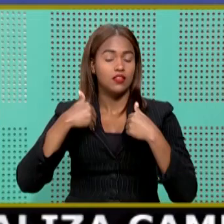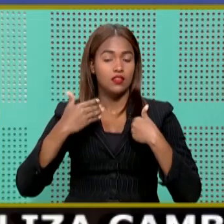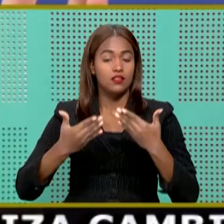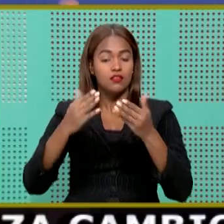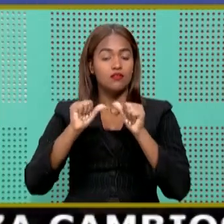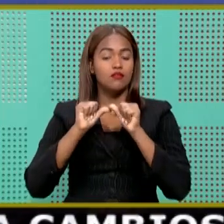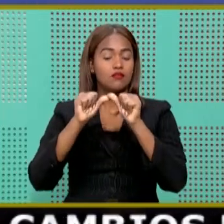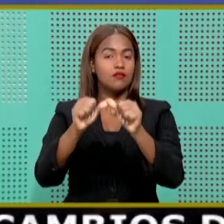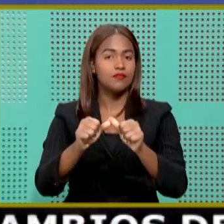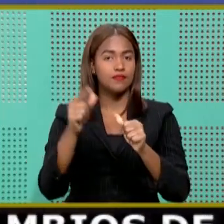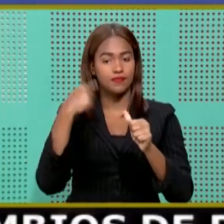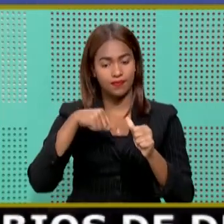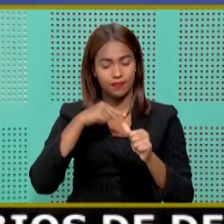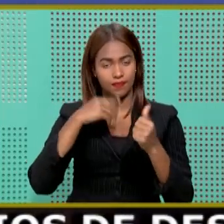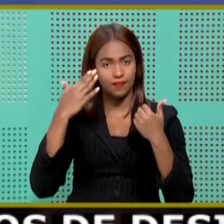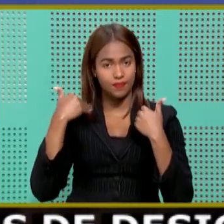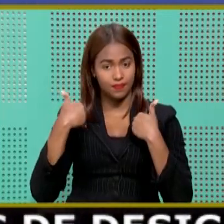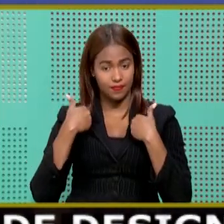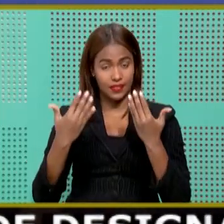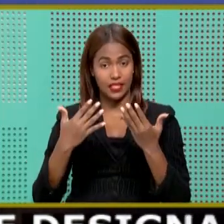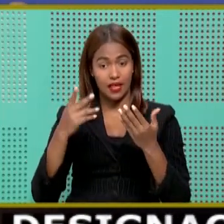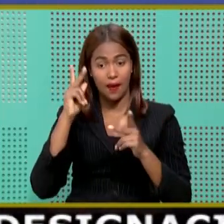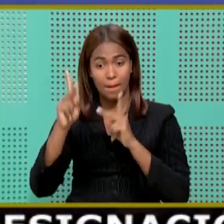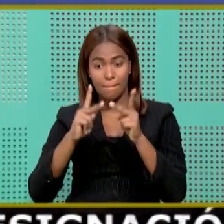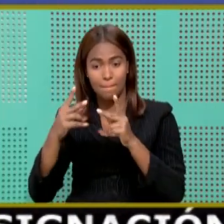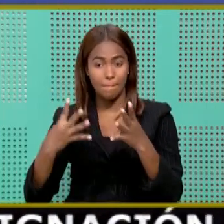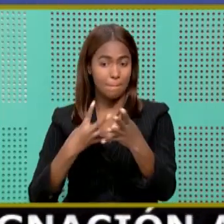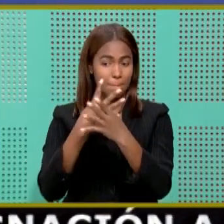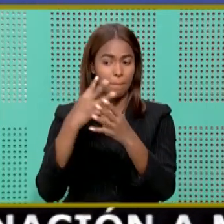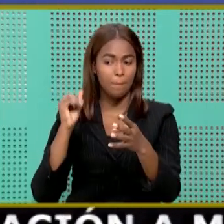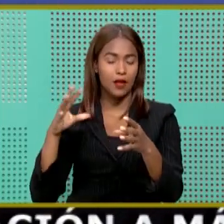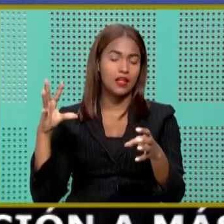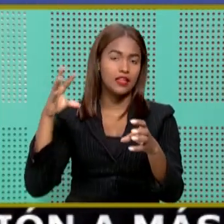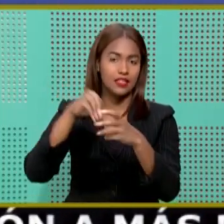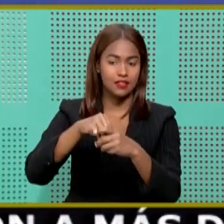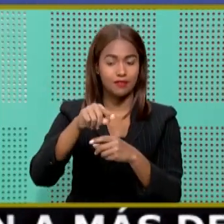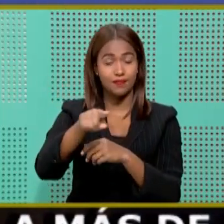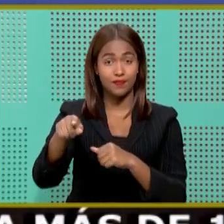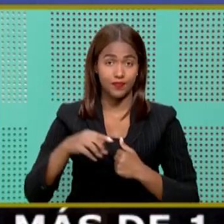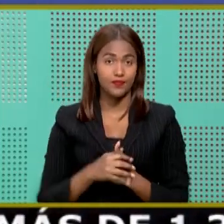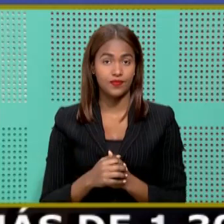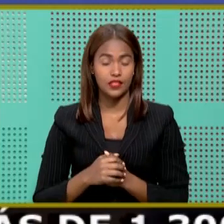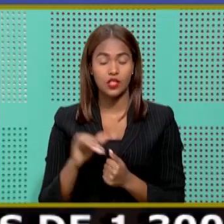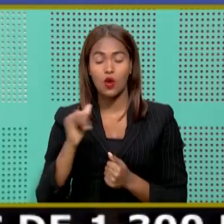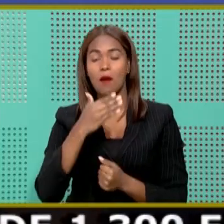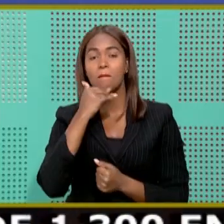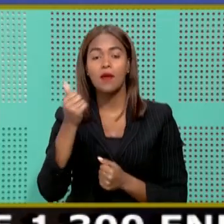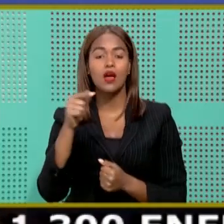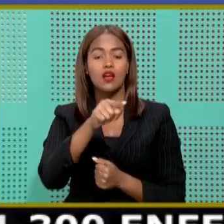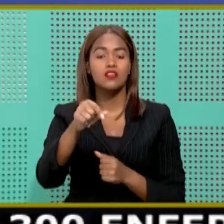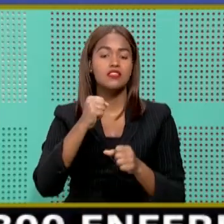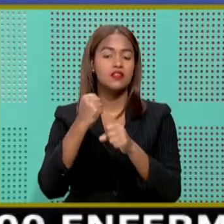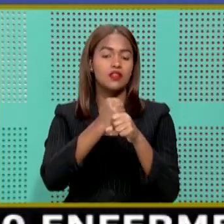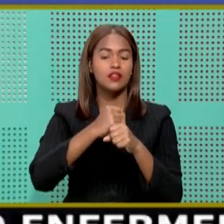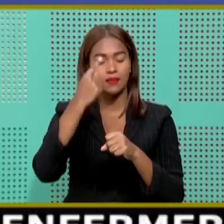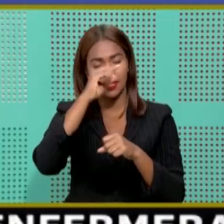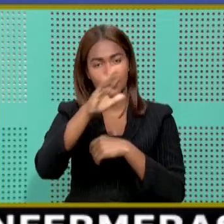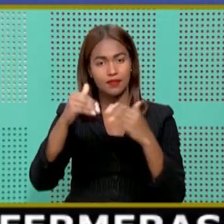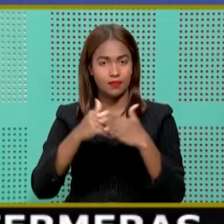contribuirá notablemente a reducir la criminalidad y la reincidencia de los internos, mejorando así la seguridad de toda la